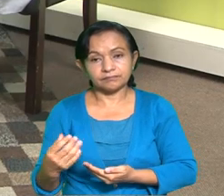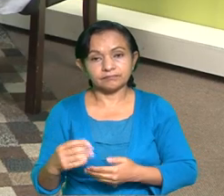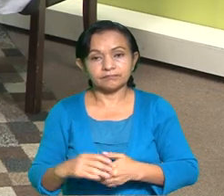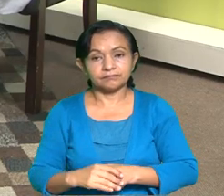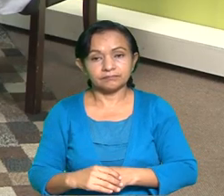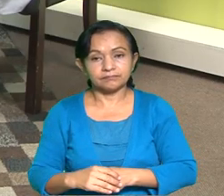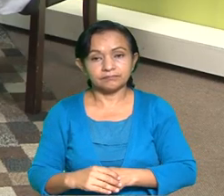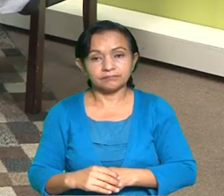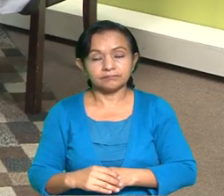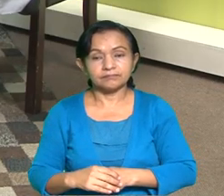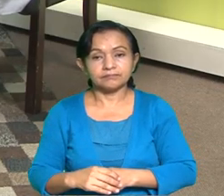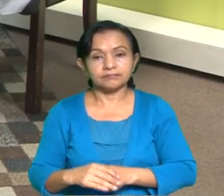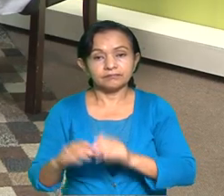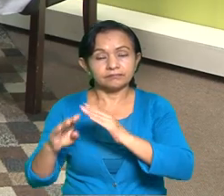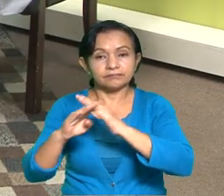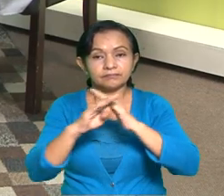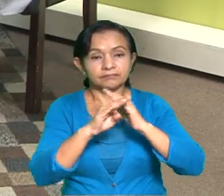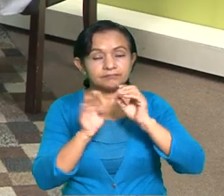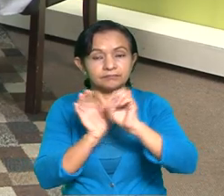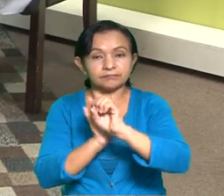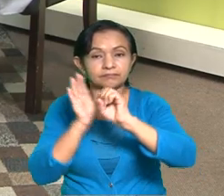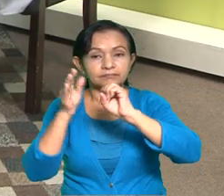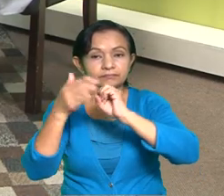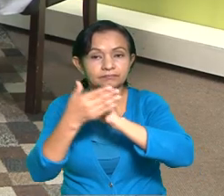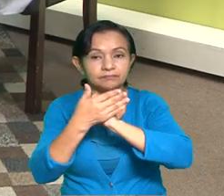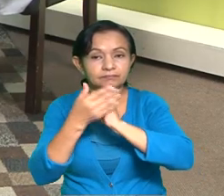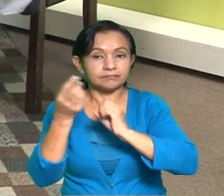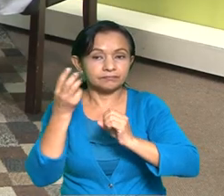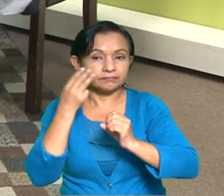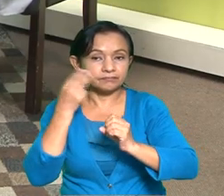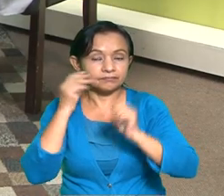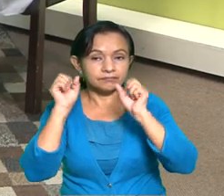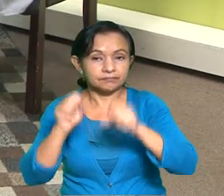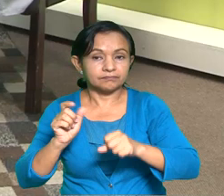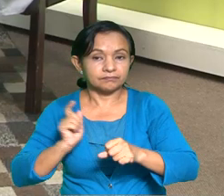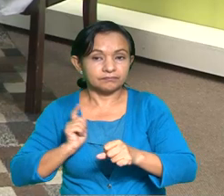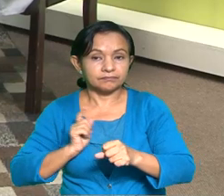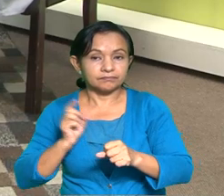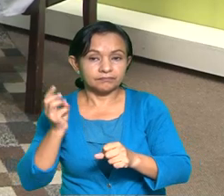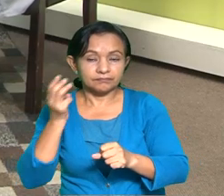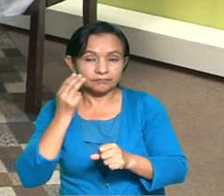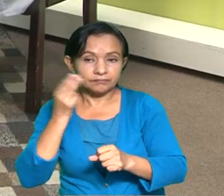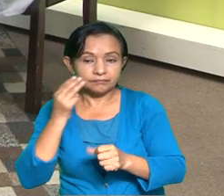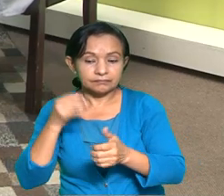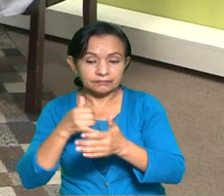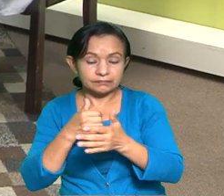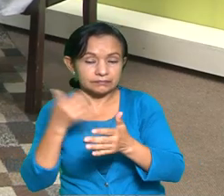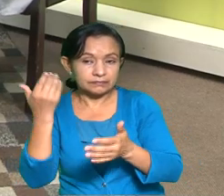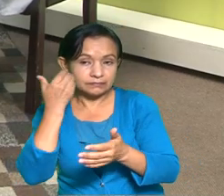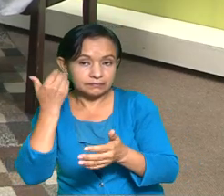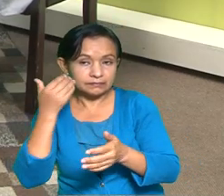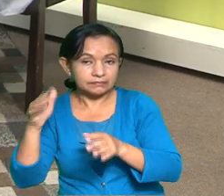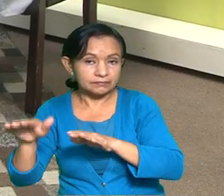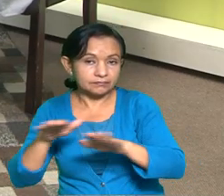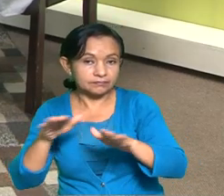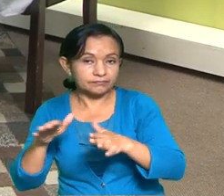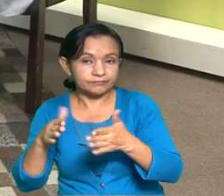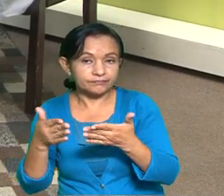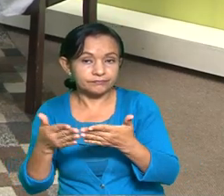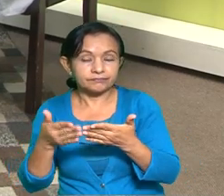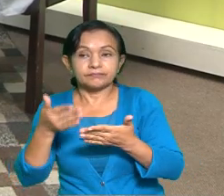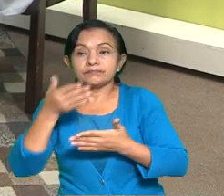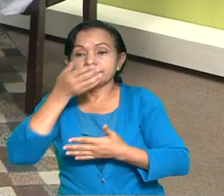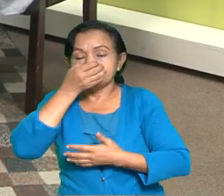tener una infección por COVID. Siempre y cuando, ¿verdad?, las condiciones de la mamá lo permitan, porque si la mamá tal vez está muy delicadita, necesita